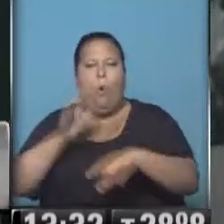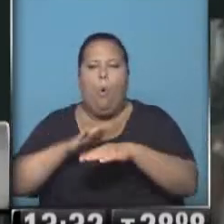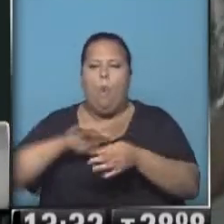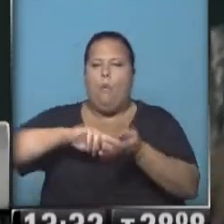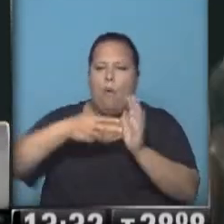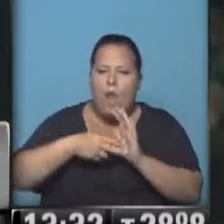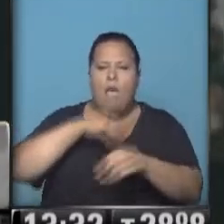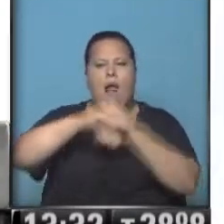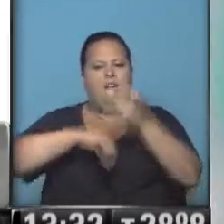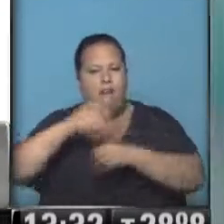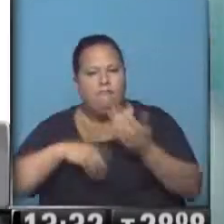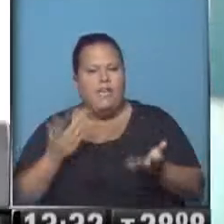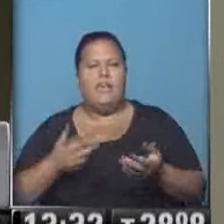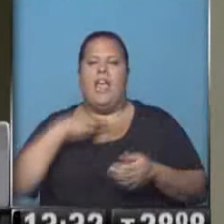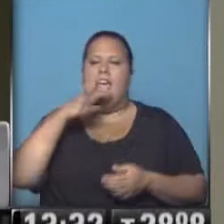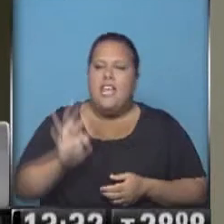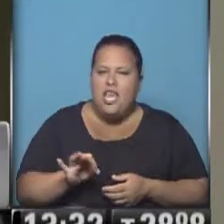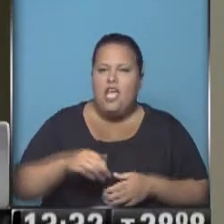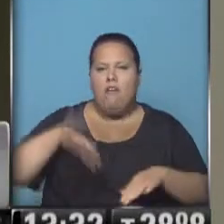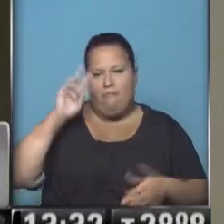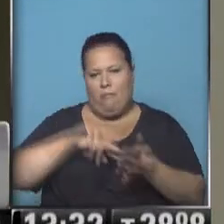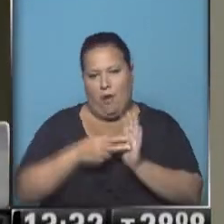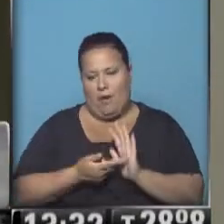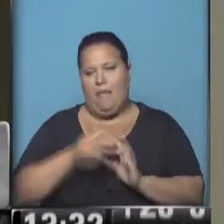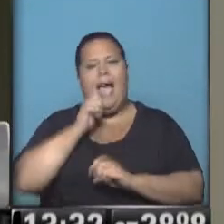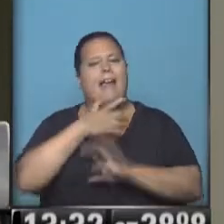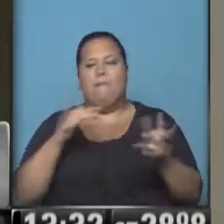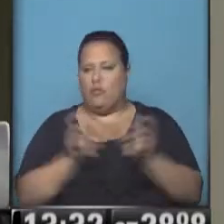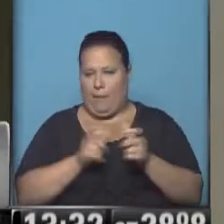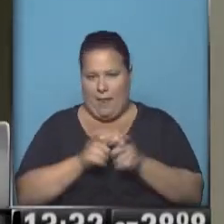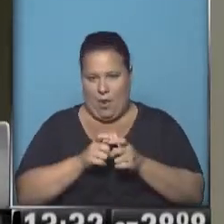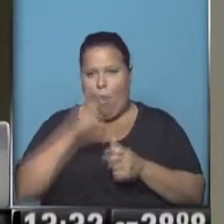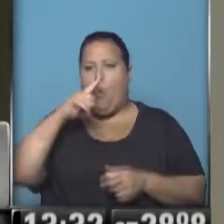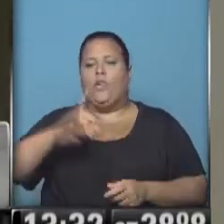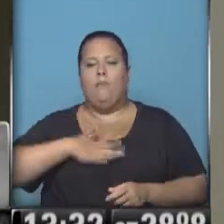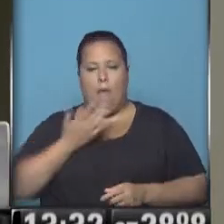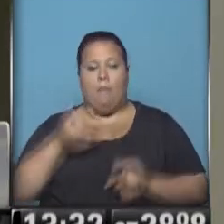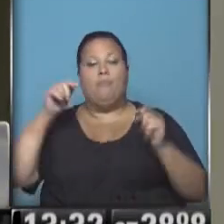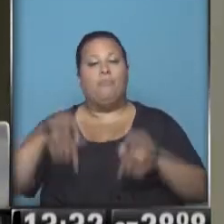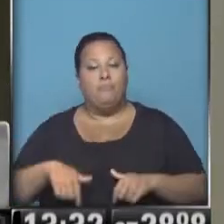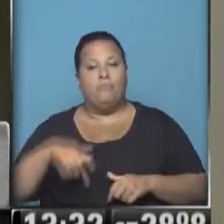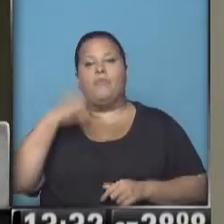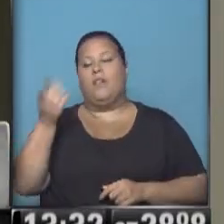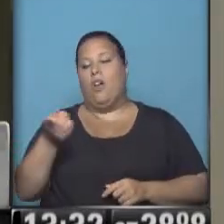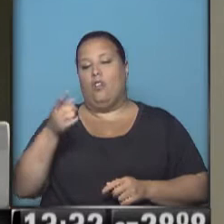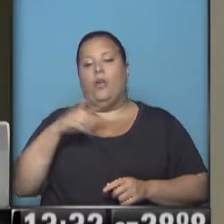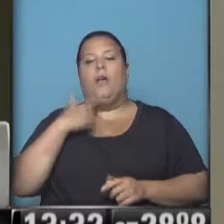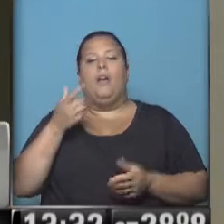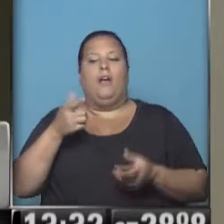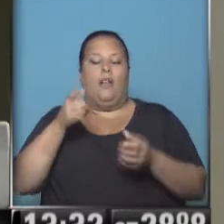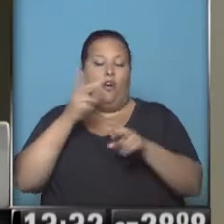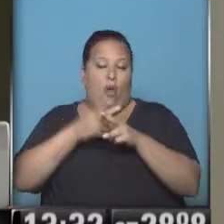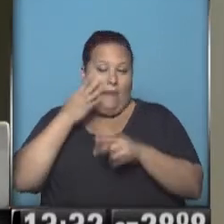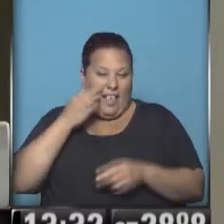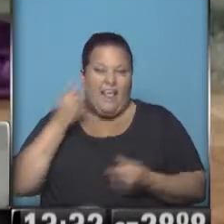conflicto que hay con su familia, con su hijo, por sobre todas las cosas, bella película, El Último Amor. Y acá tenemos a Mr. Cronenberg, llega David Cronenberg